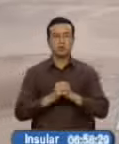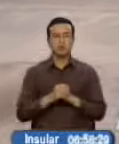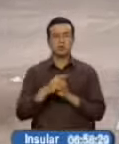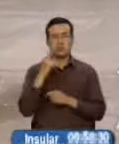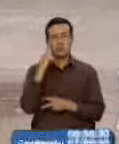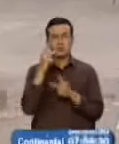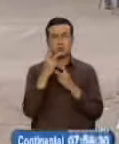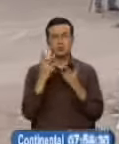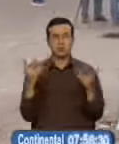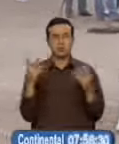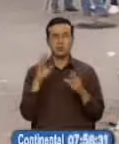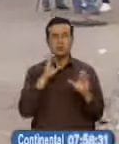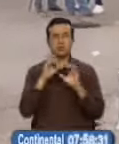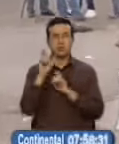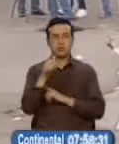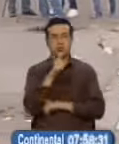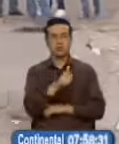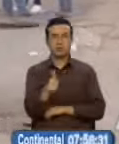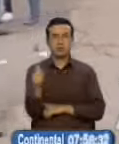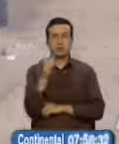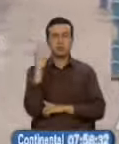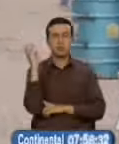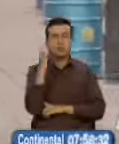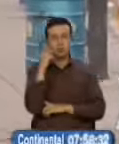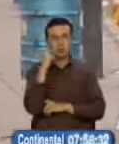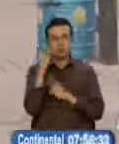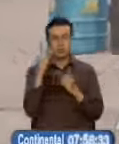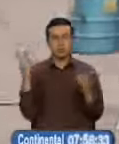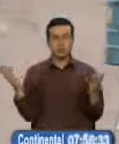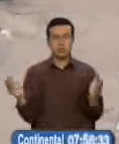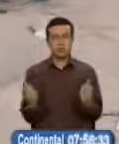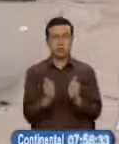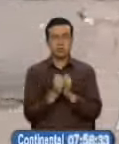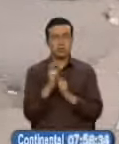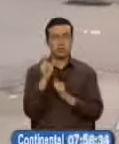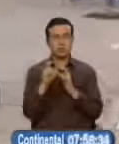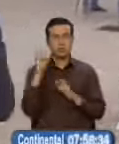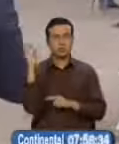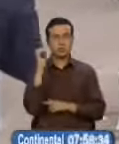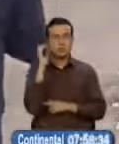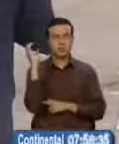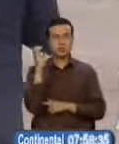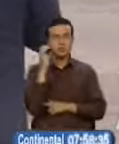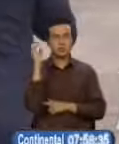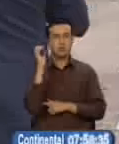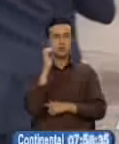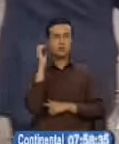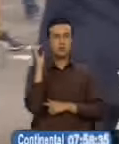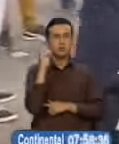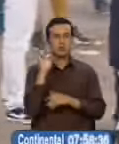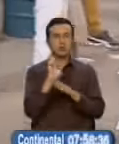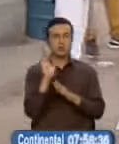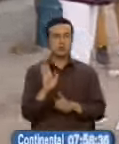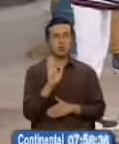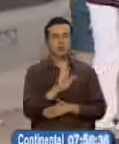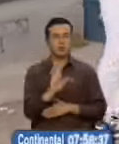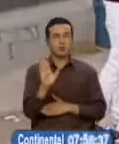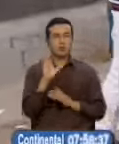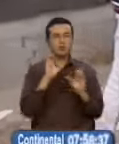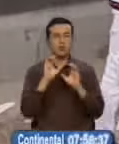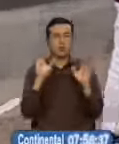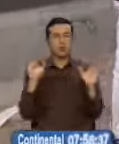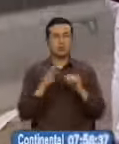la pena tratar de conversar con la gente de Colombia. Acompáñenos, acompáñenos por acá. Gente de Colombia, gente de Colombia, no, gente de Ecuador.